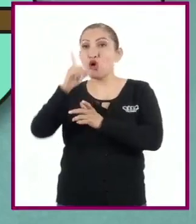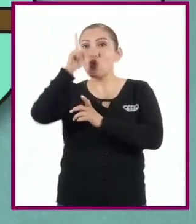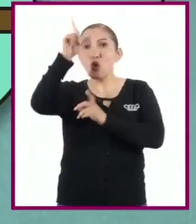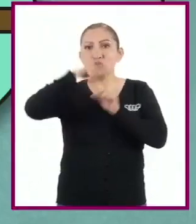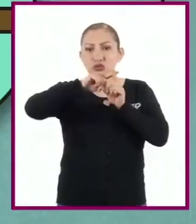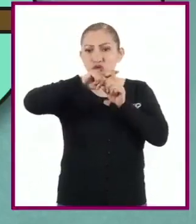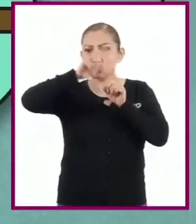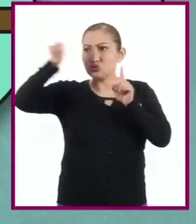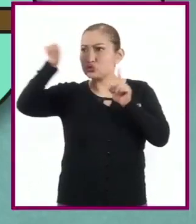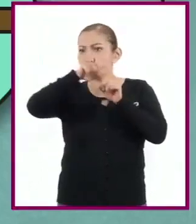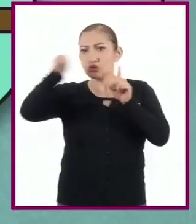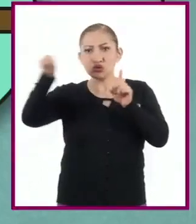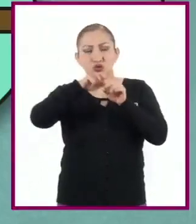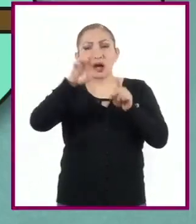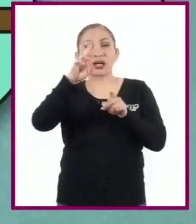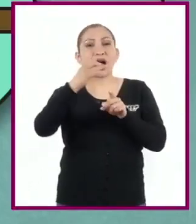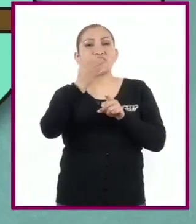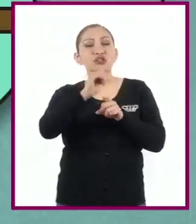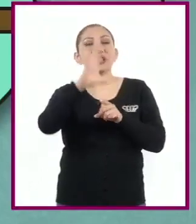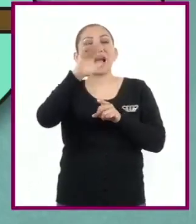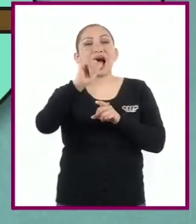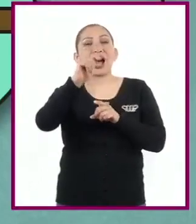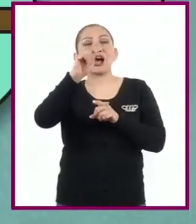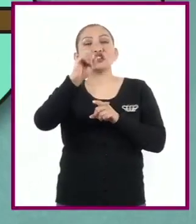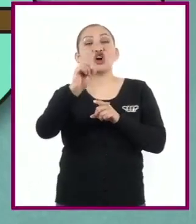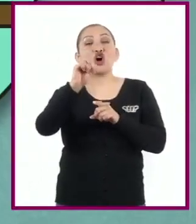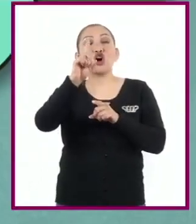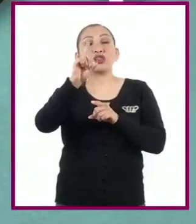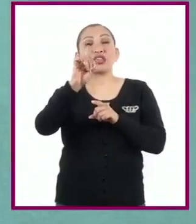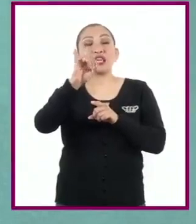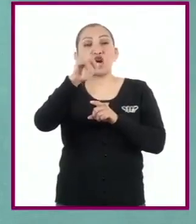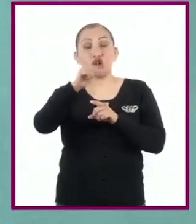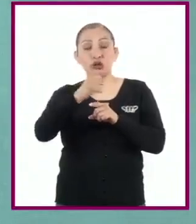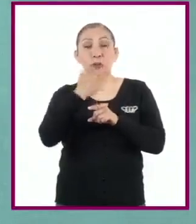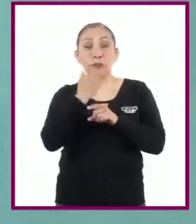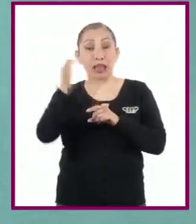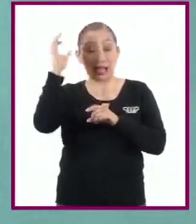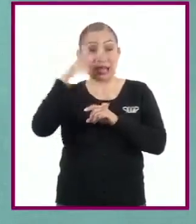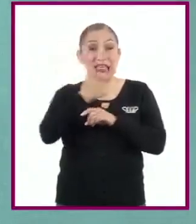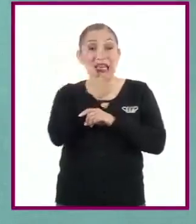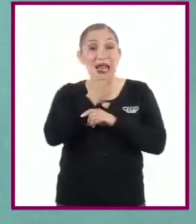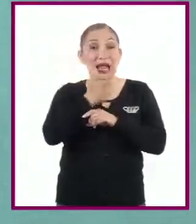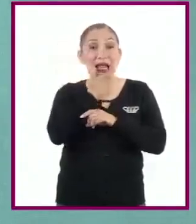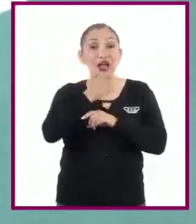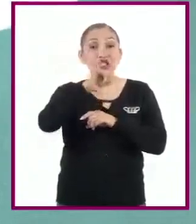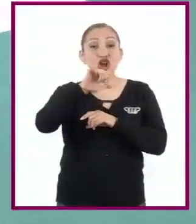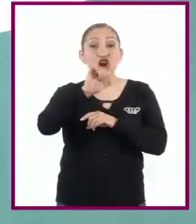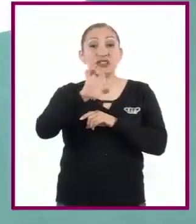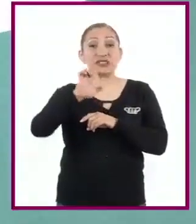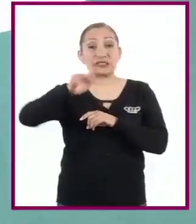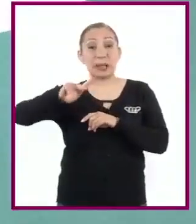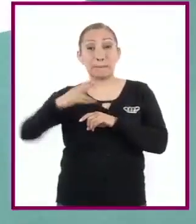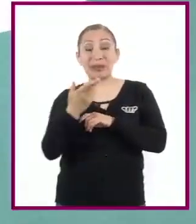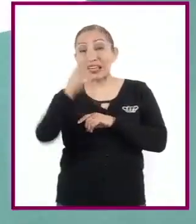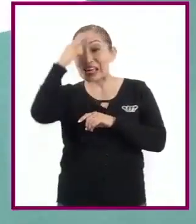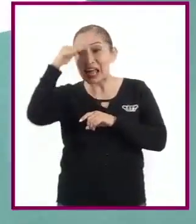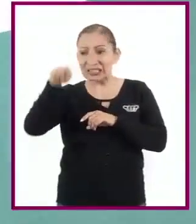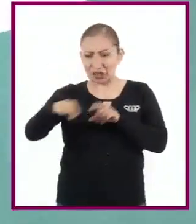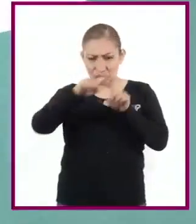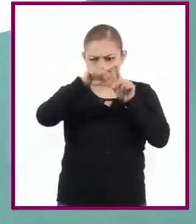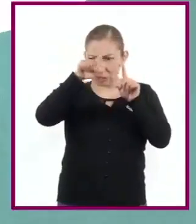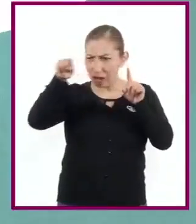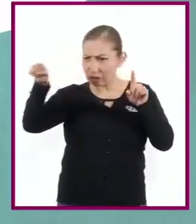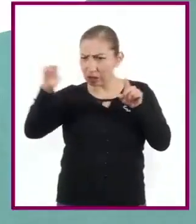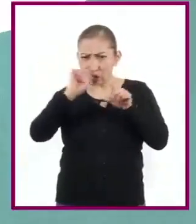luz, denominados rayos catódicos. El científico inglés Joseph John Thomson creía que estos rayos